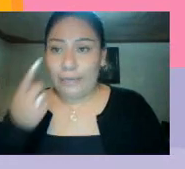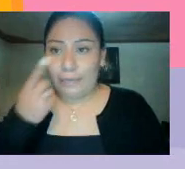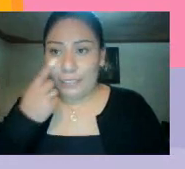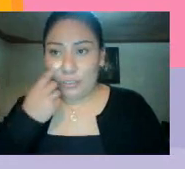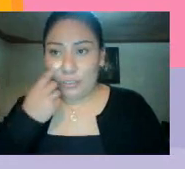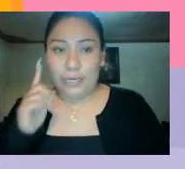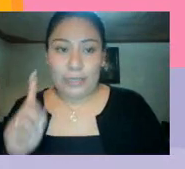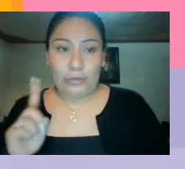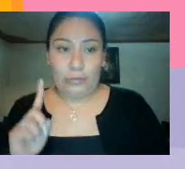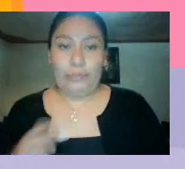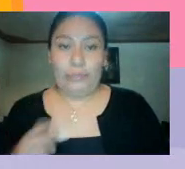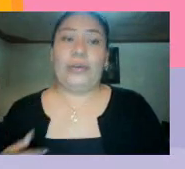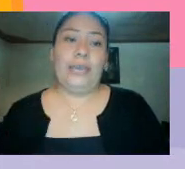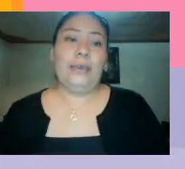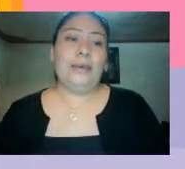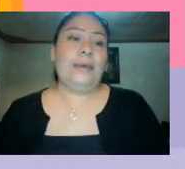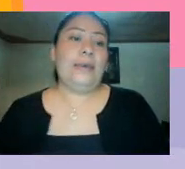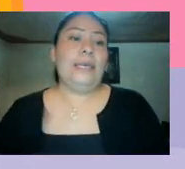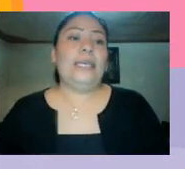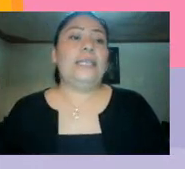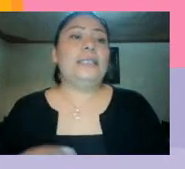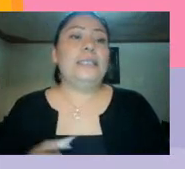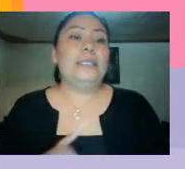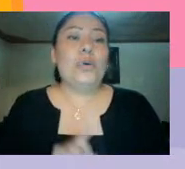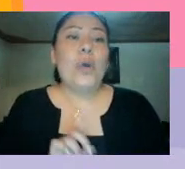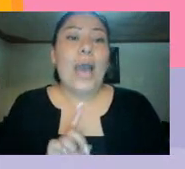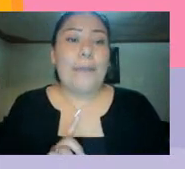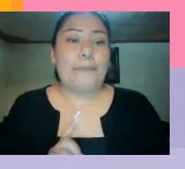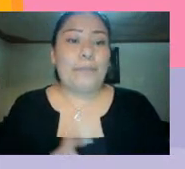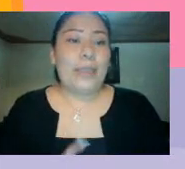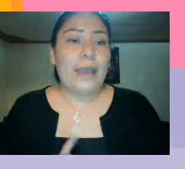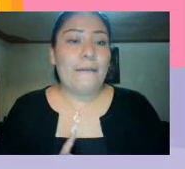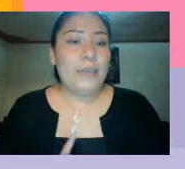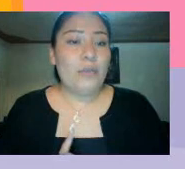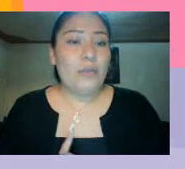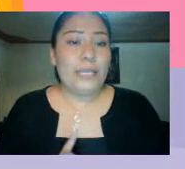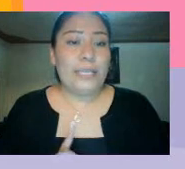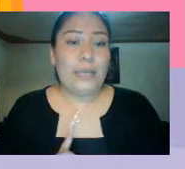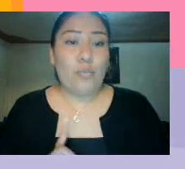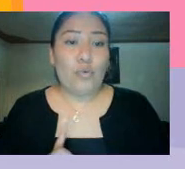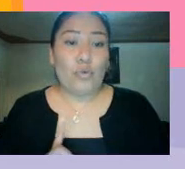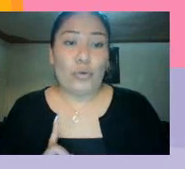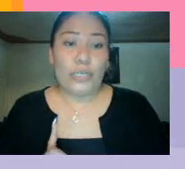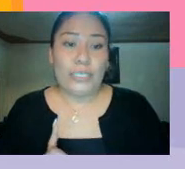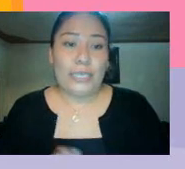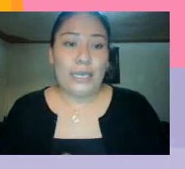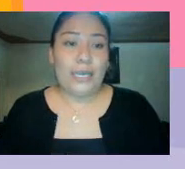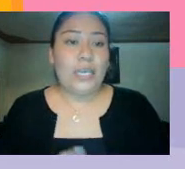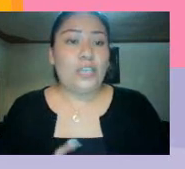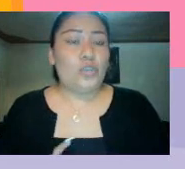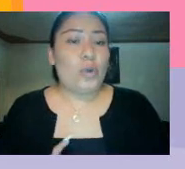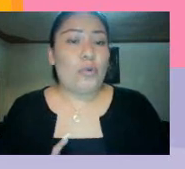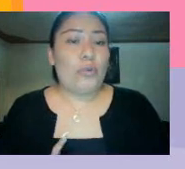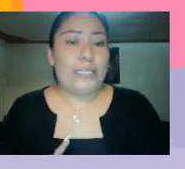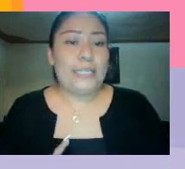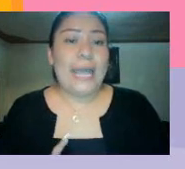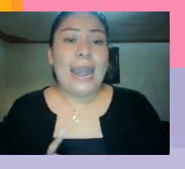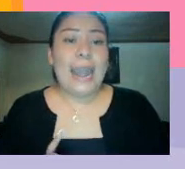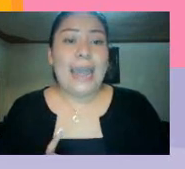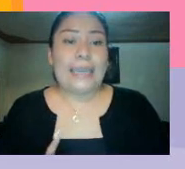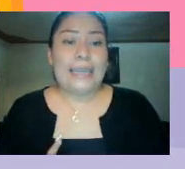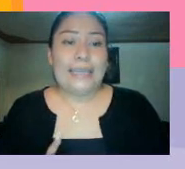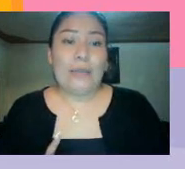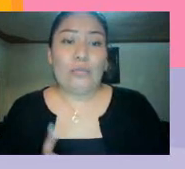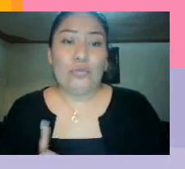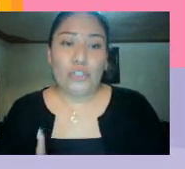conmigo y que vayan observando, ¿ok? Inciso A. Había una niña muy bonita. Su abuelita